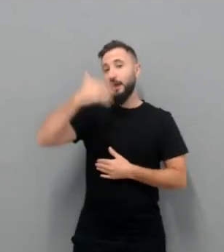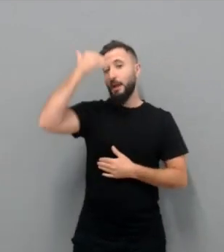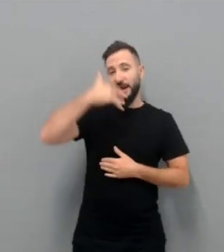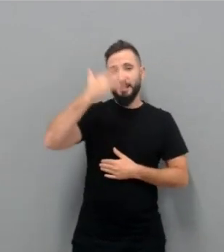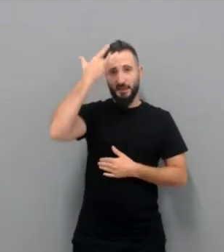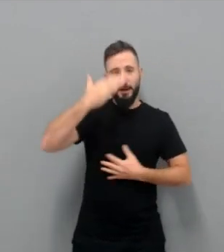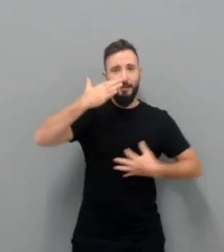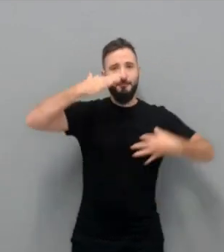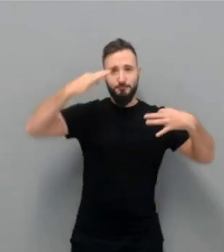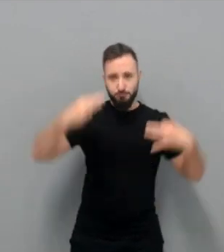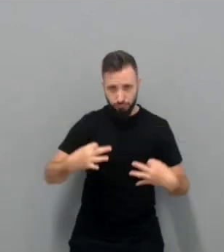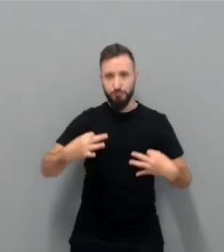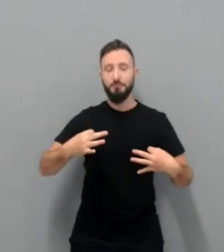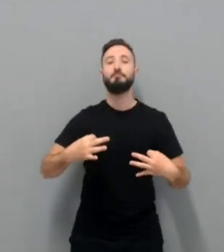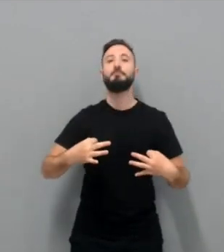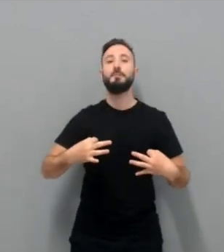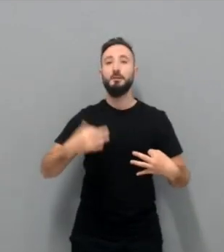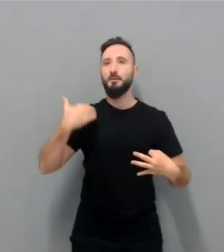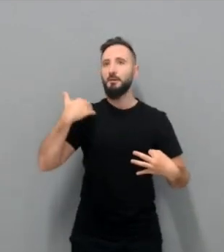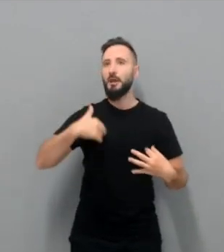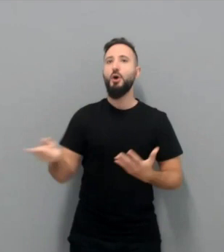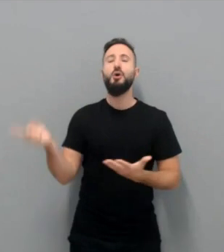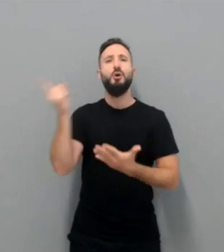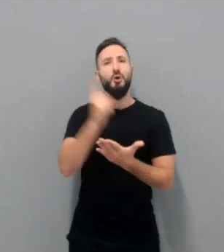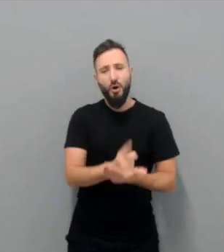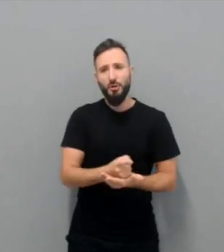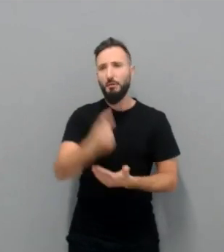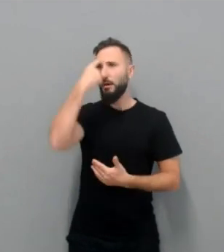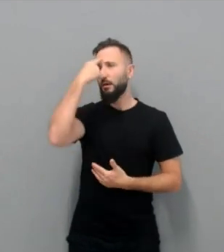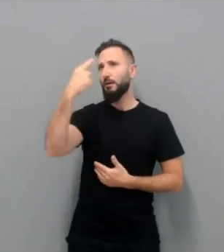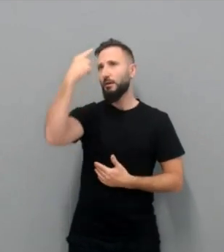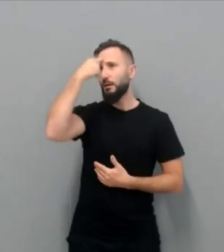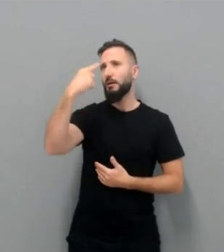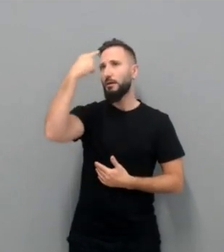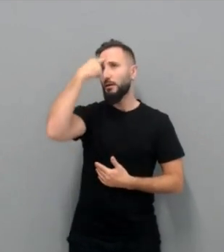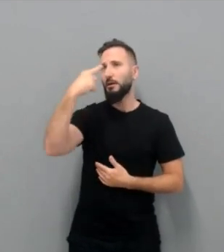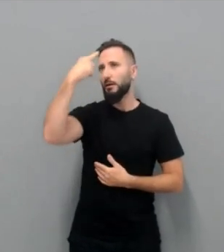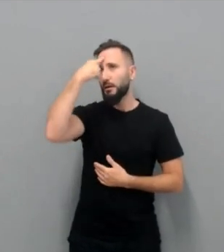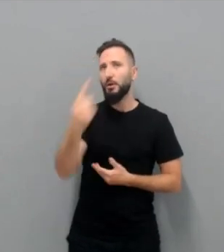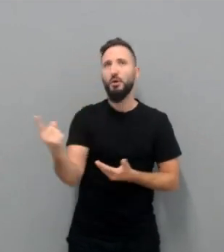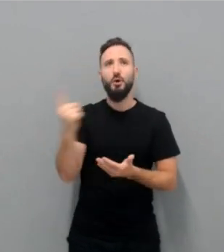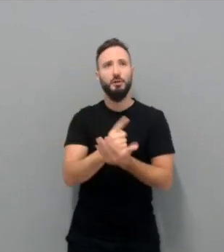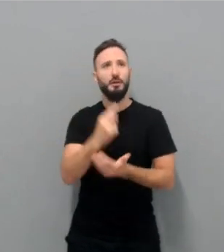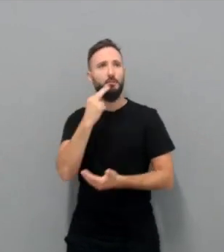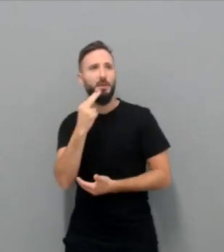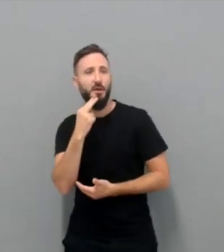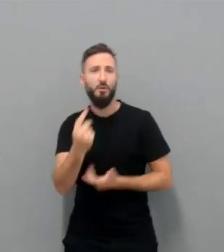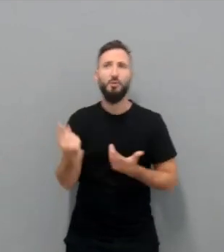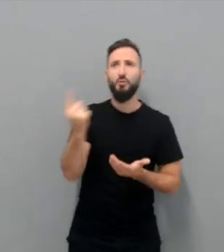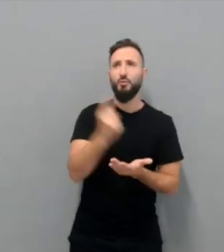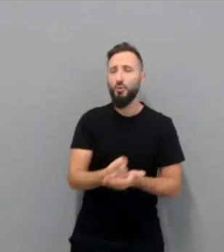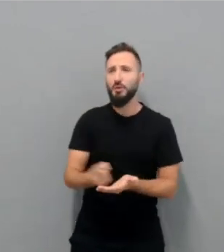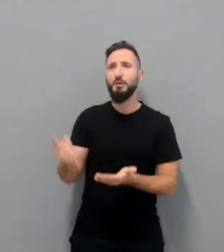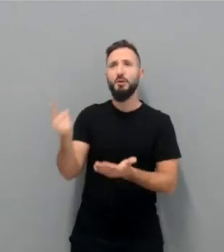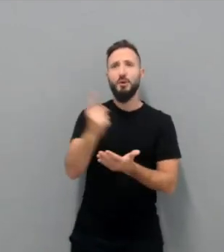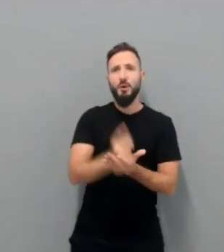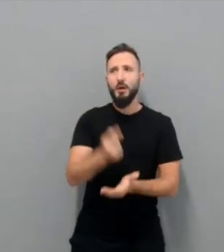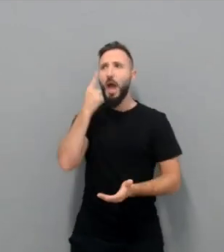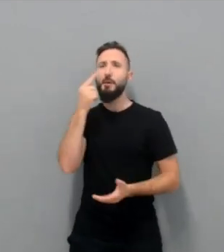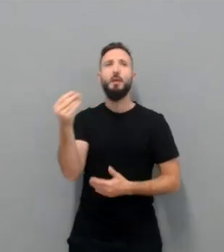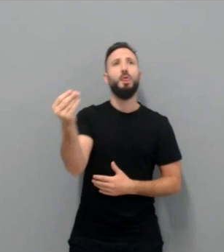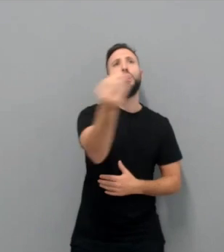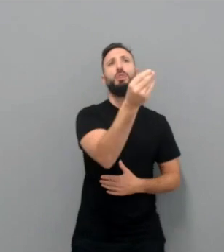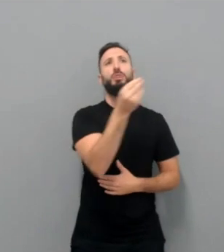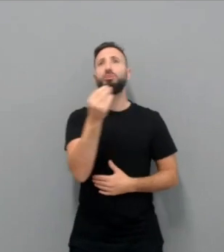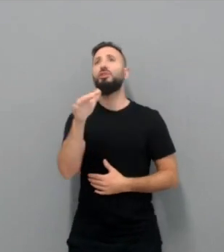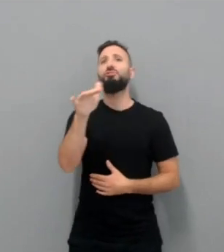cerebral, todo eso vuelve a resurgir, ¿no? Y hoy vuelves a tener un montón de miedos, ahora dónde tengo que llevar, dónde no, dónde